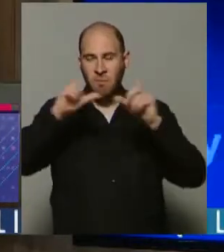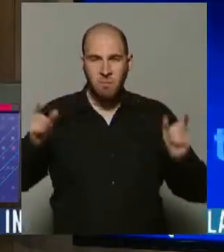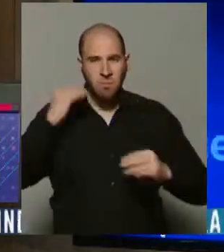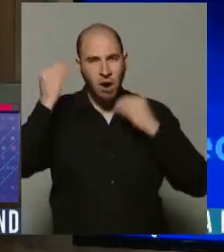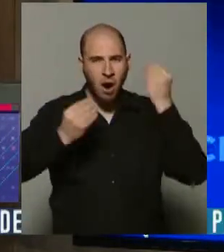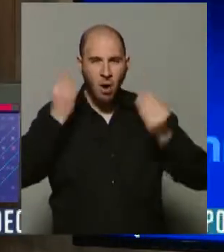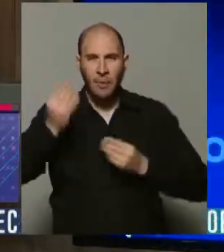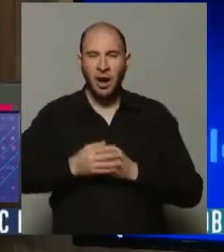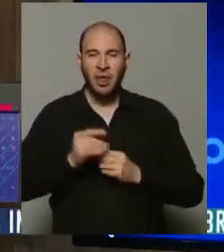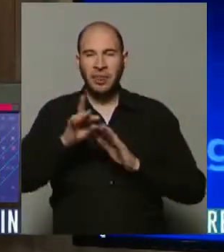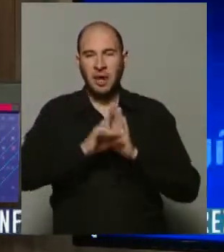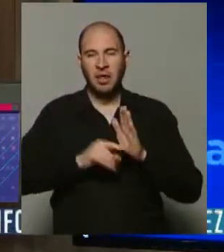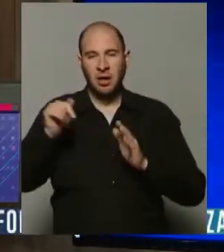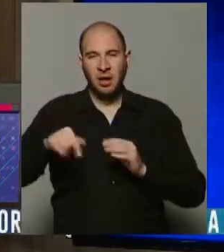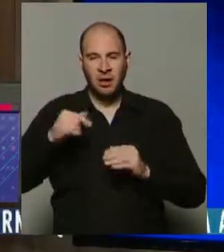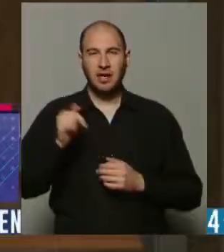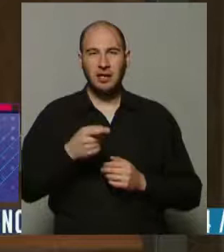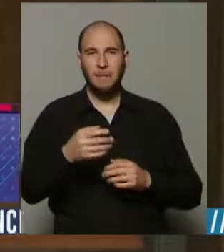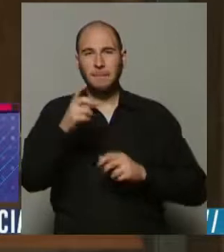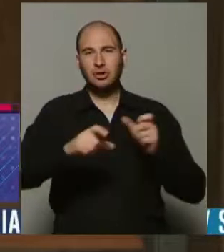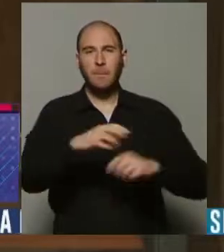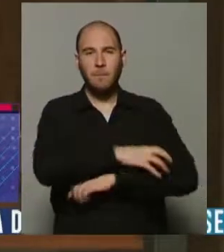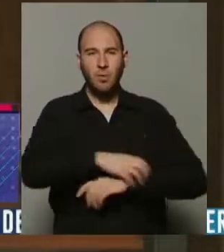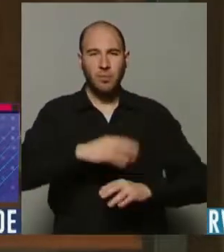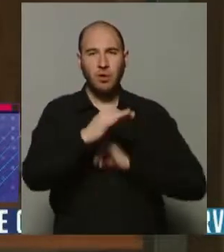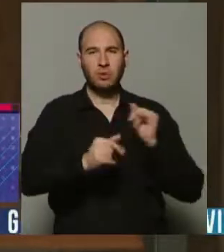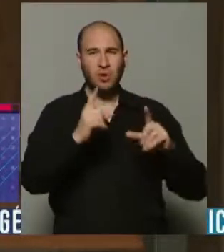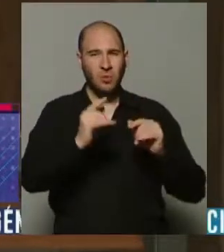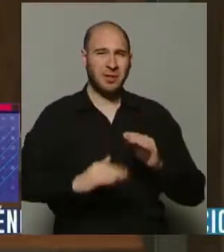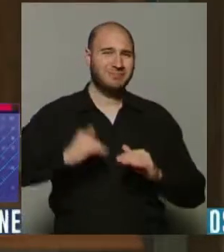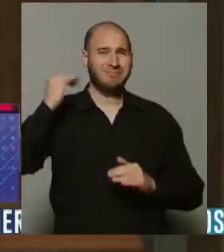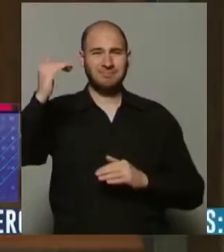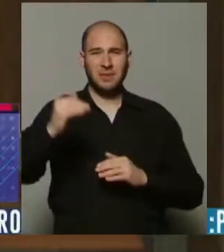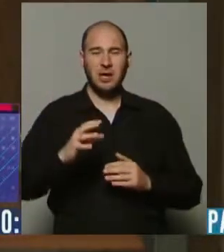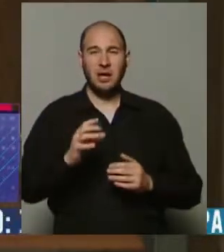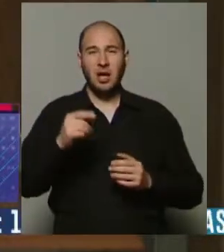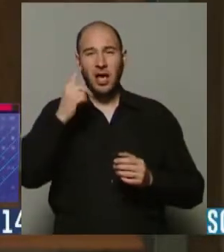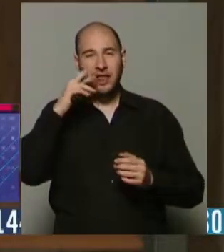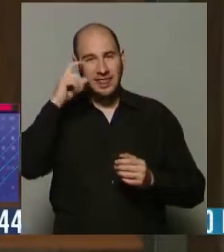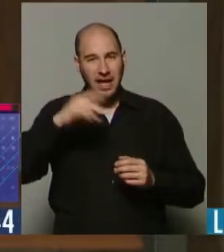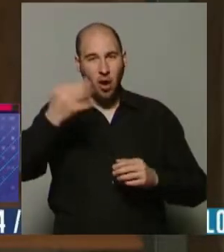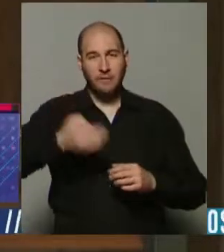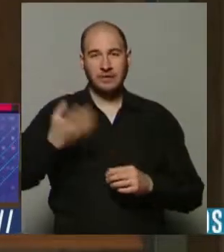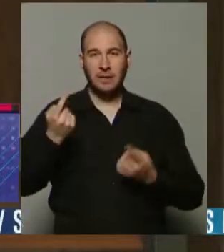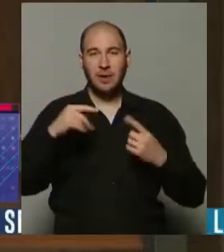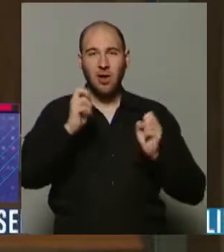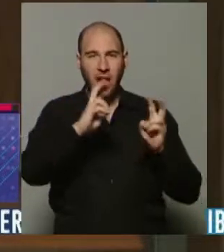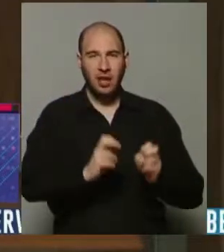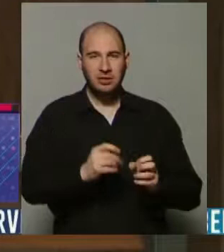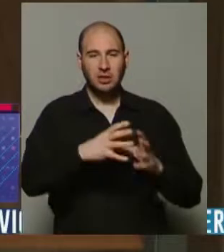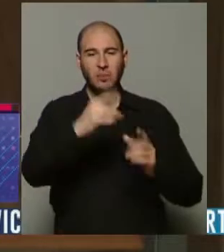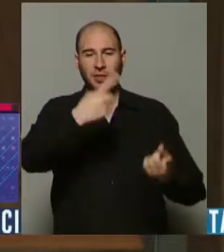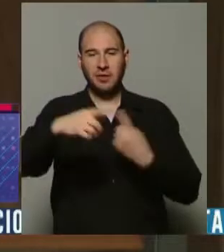con respecto a este dato sumamente preocupante. Lo decíamos, una cifra alta, la oficial del INDEC, pero también el análisis que hacen desde